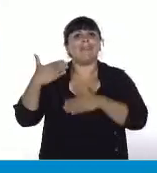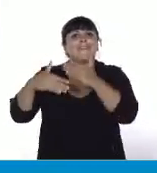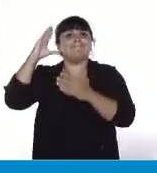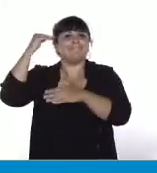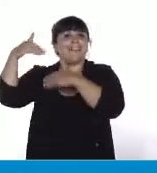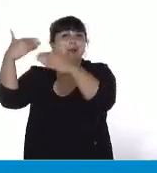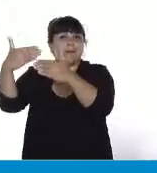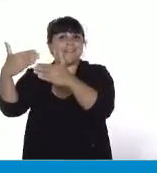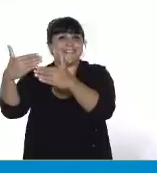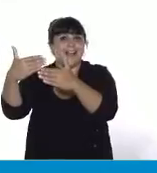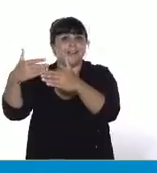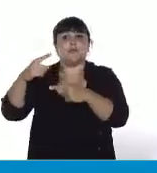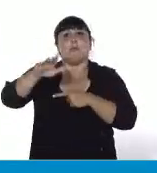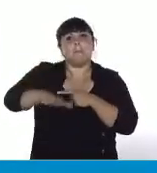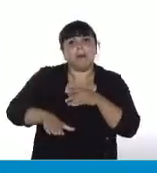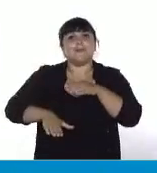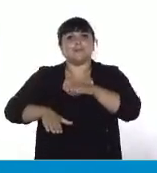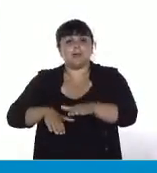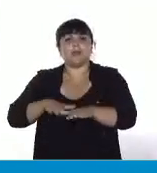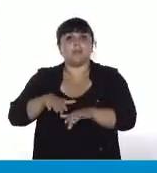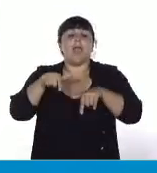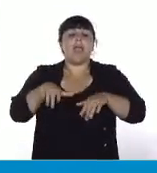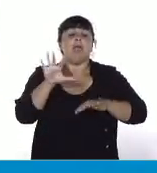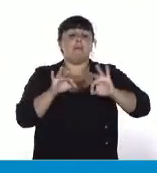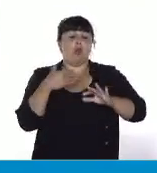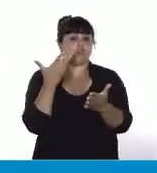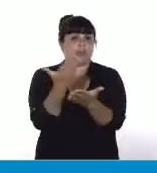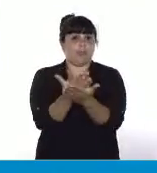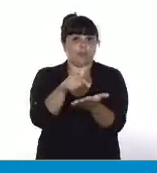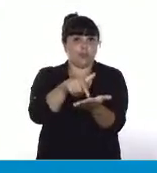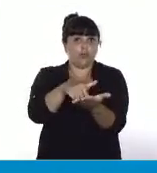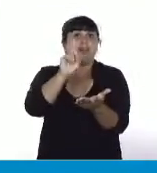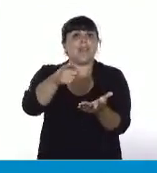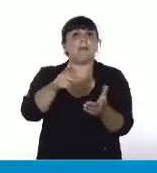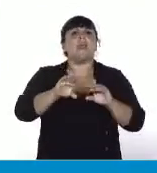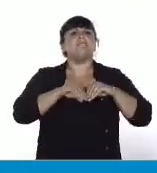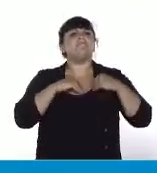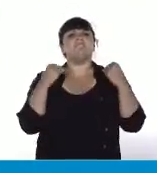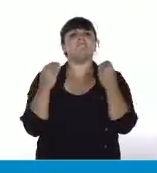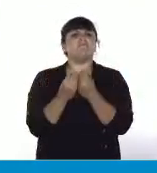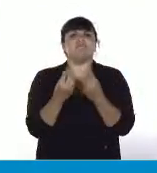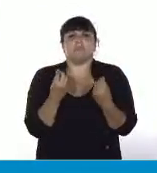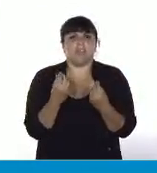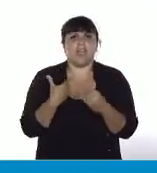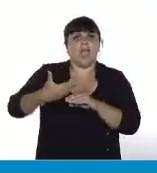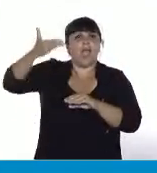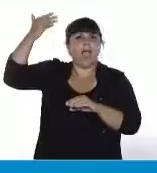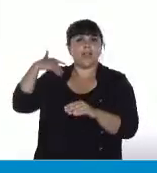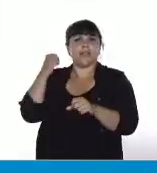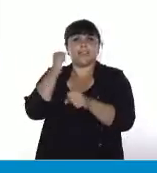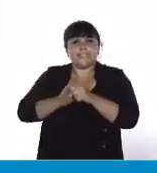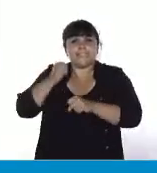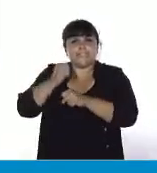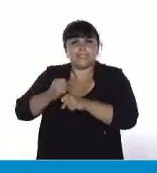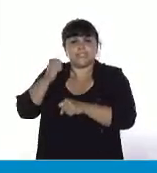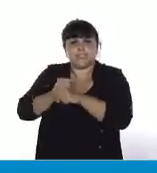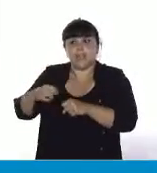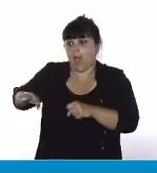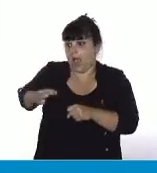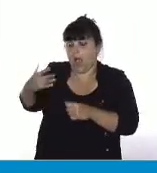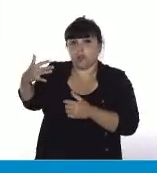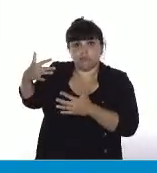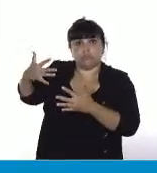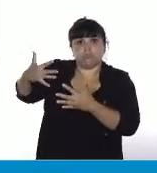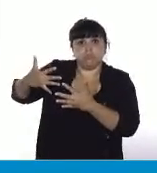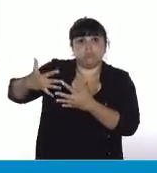proyecto también debo decir que es el resultado de un trabajo continuo a lo largo de todo este año